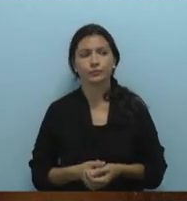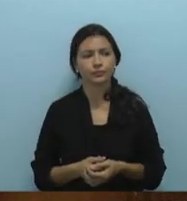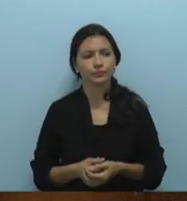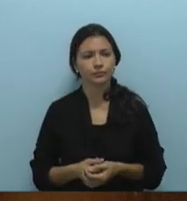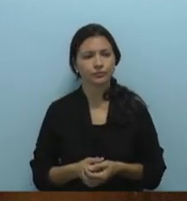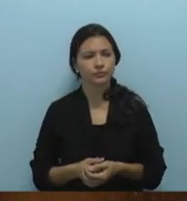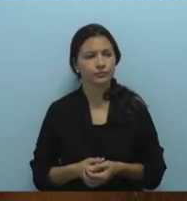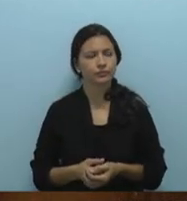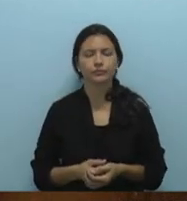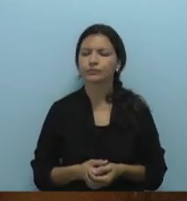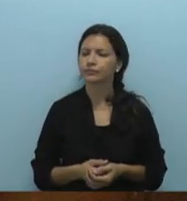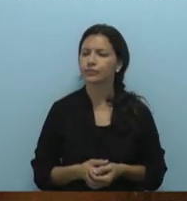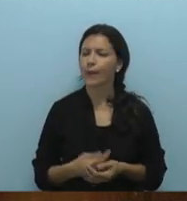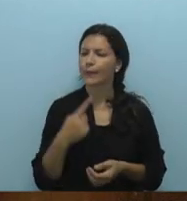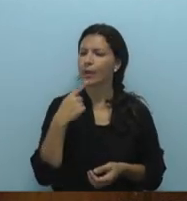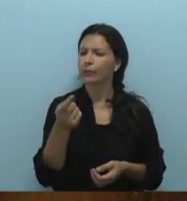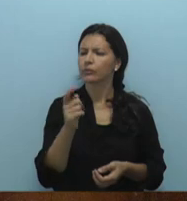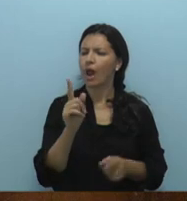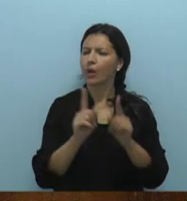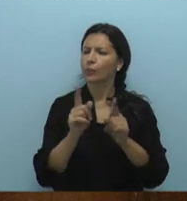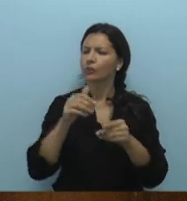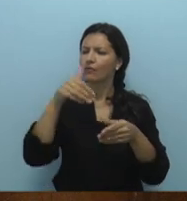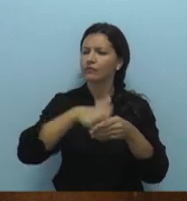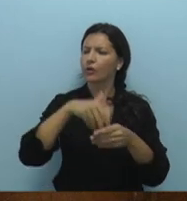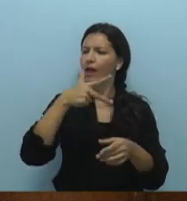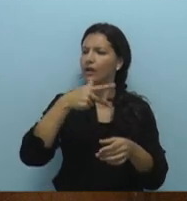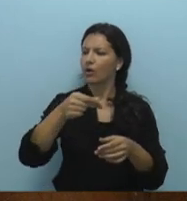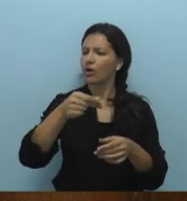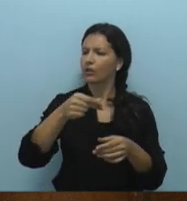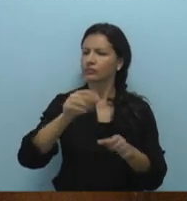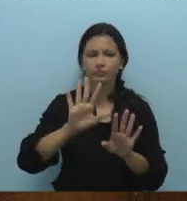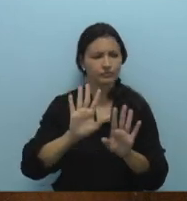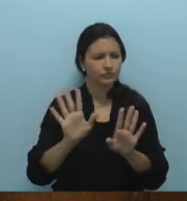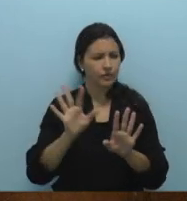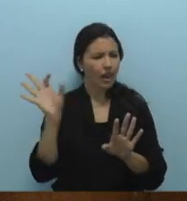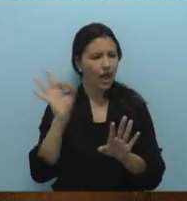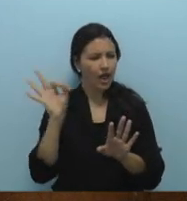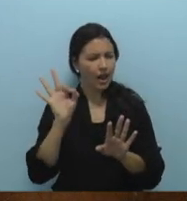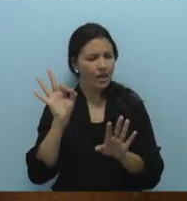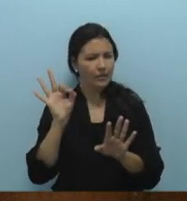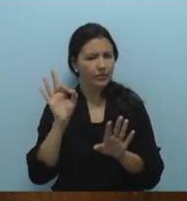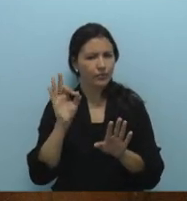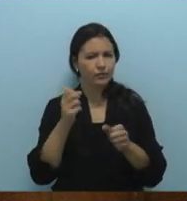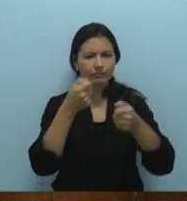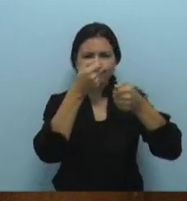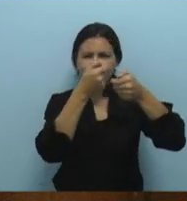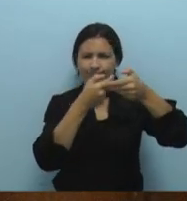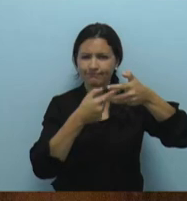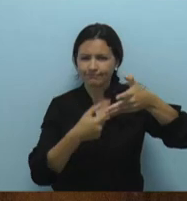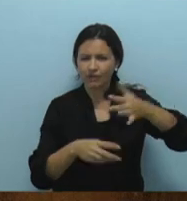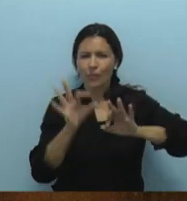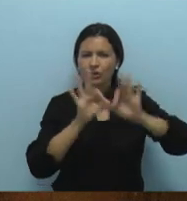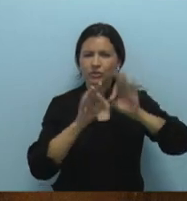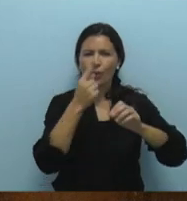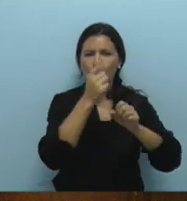¿Tenemos algún voto negativo que registrar? No. Ponemos entonces en consideración el listado de proyectos del